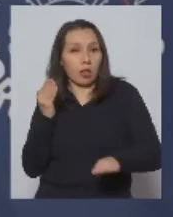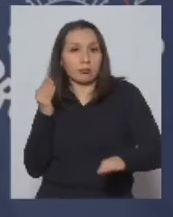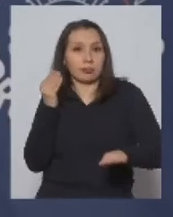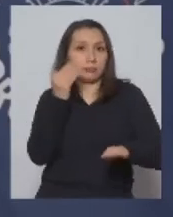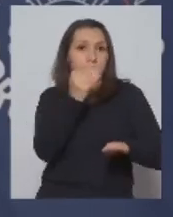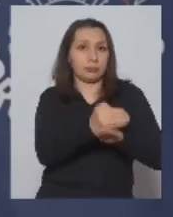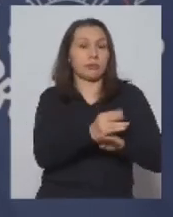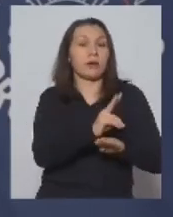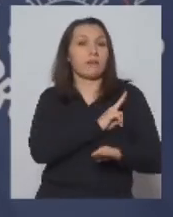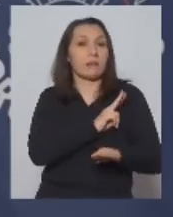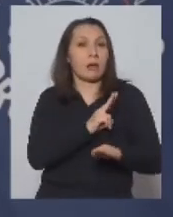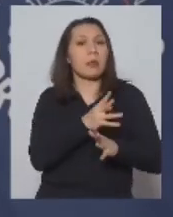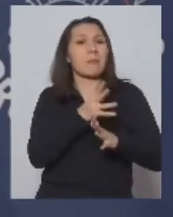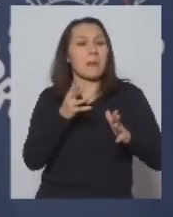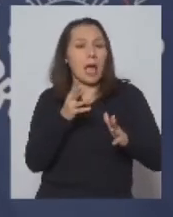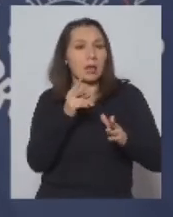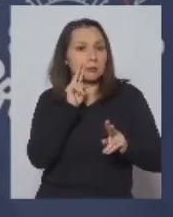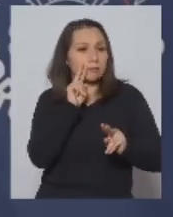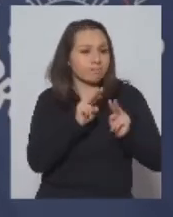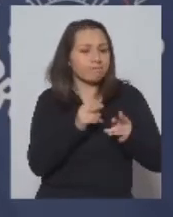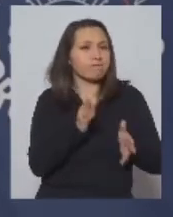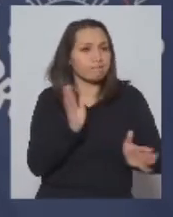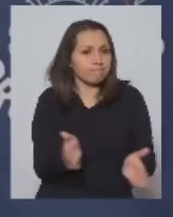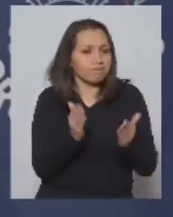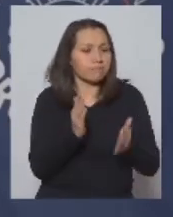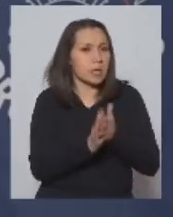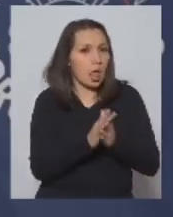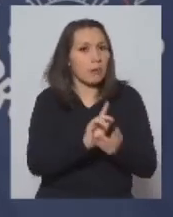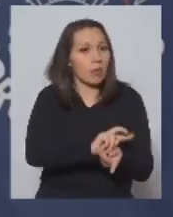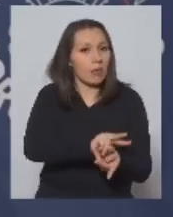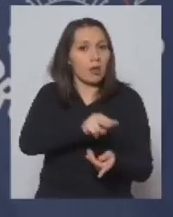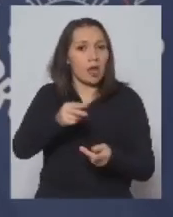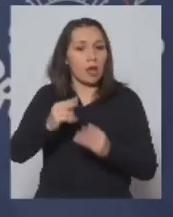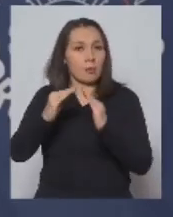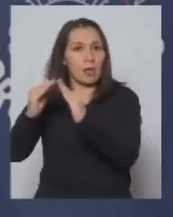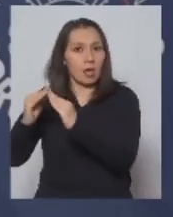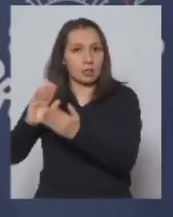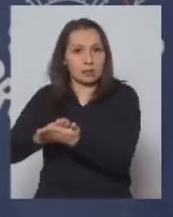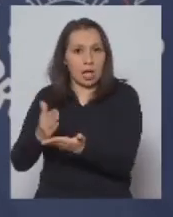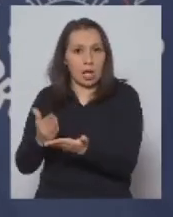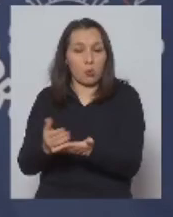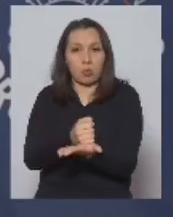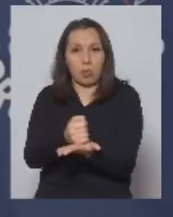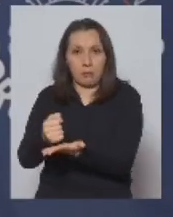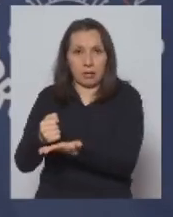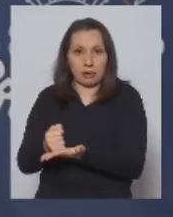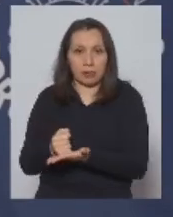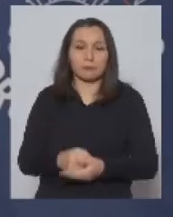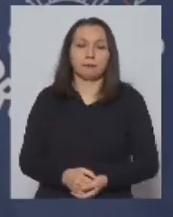para acentuar, acelerar esta tramitación. Respecto a los.